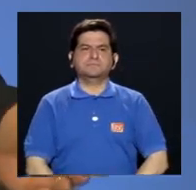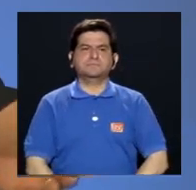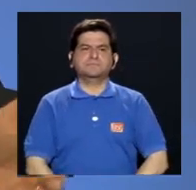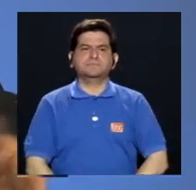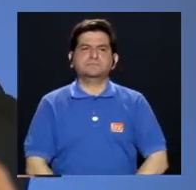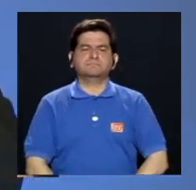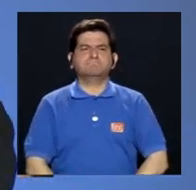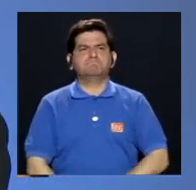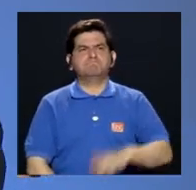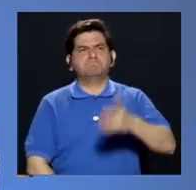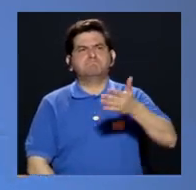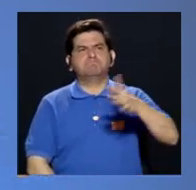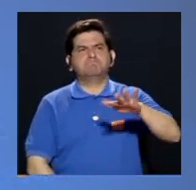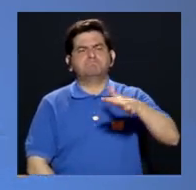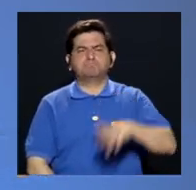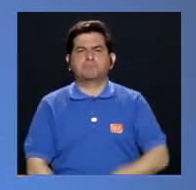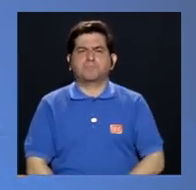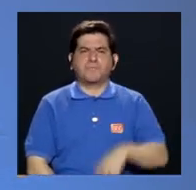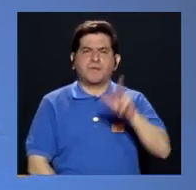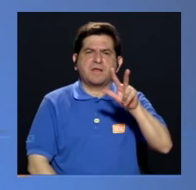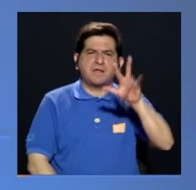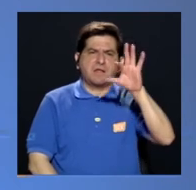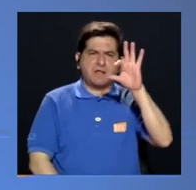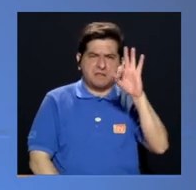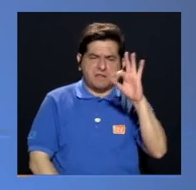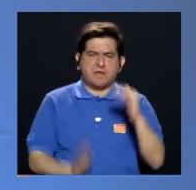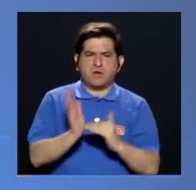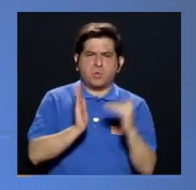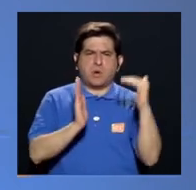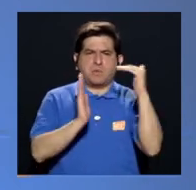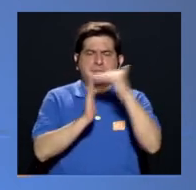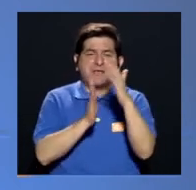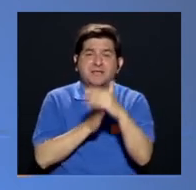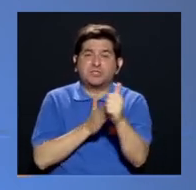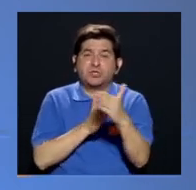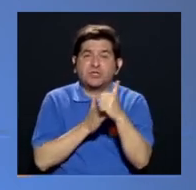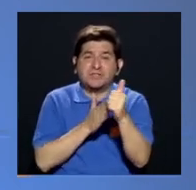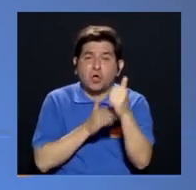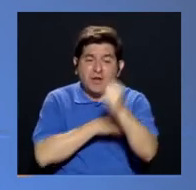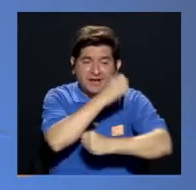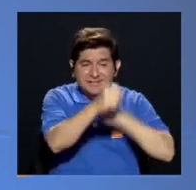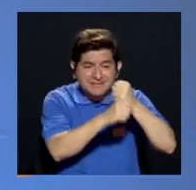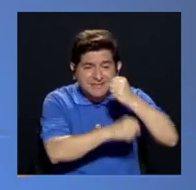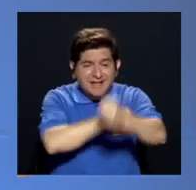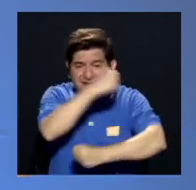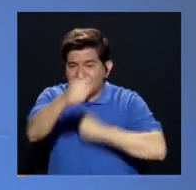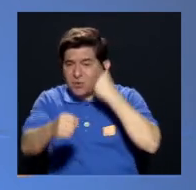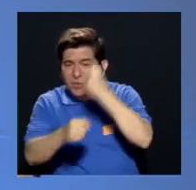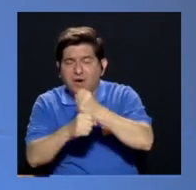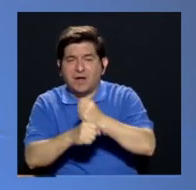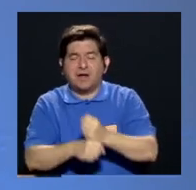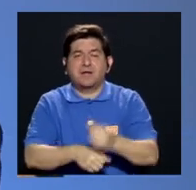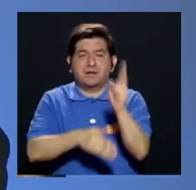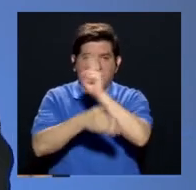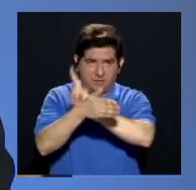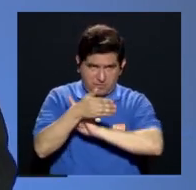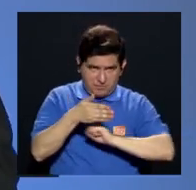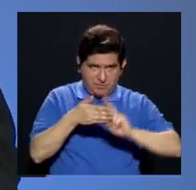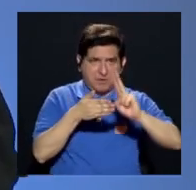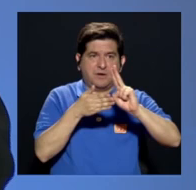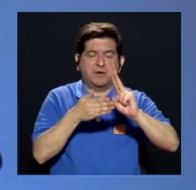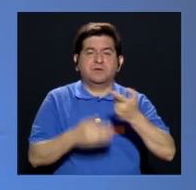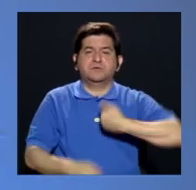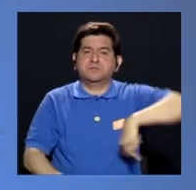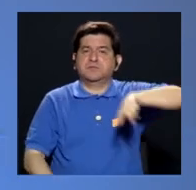Son aproximadamente 39 millones de dólares anuales que nuestra universidad